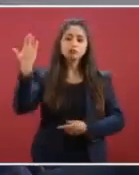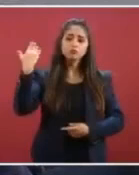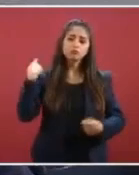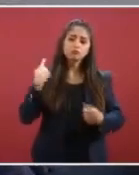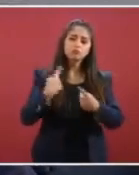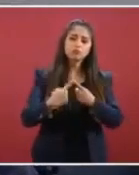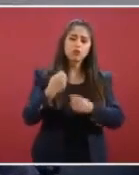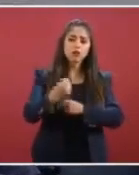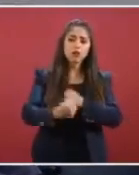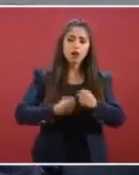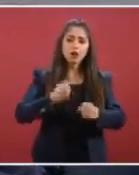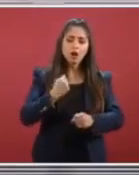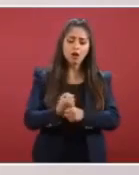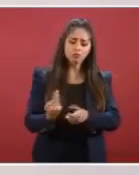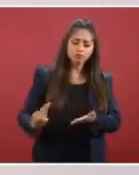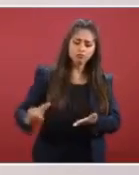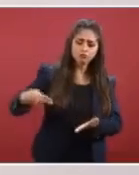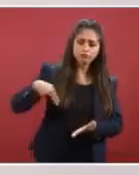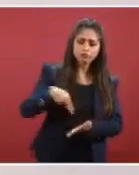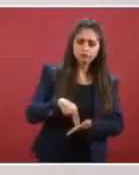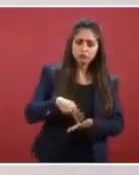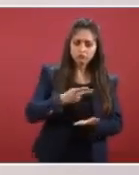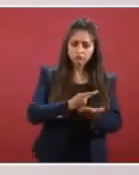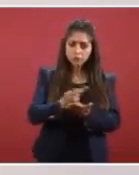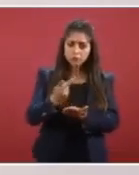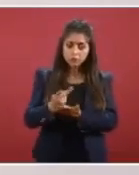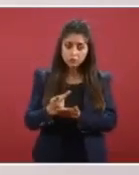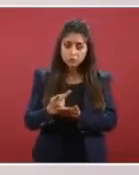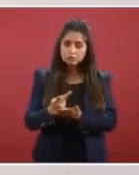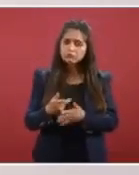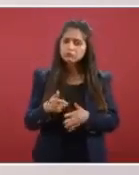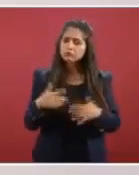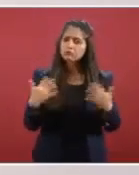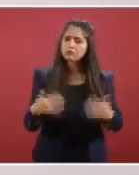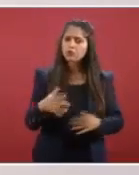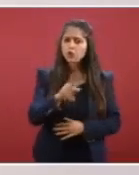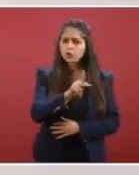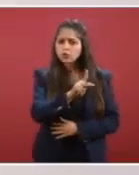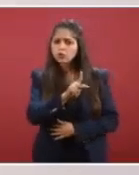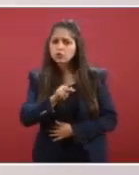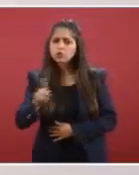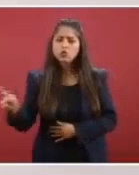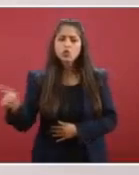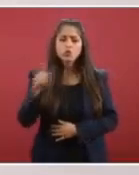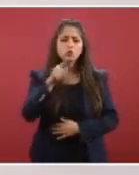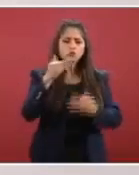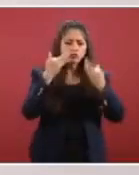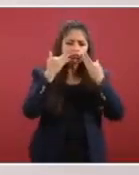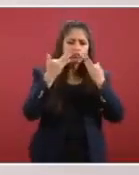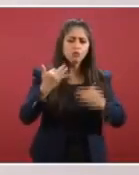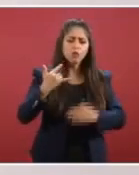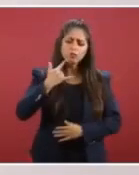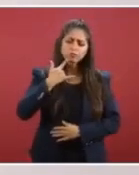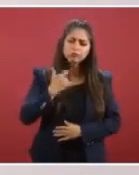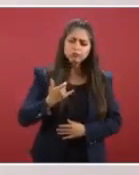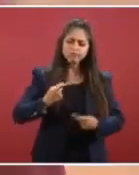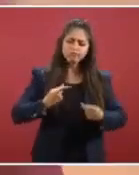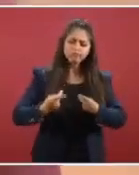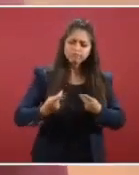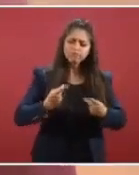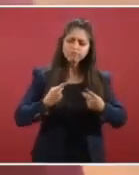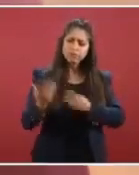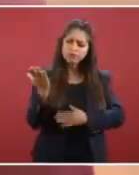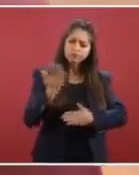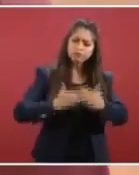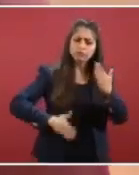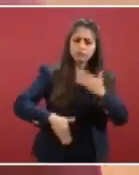anteriores. Todos ellos son un claro ejemplo de preparación, esfuerzo y superación. La